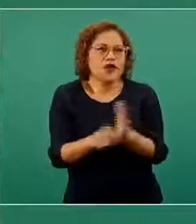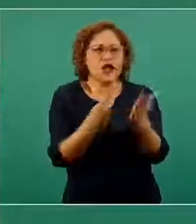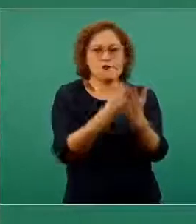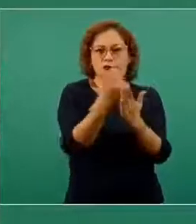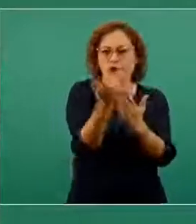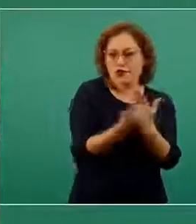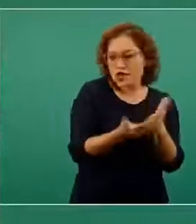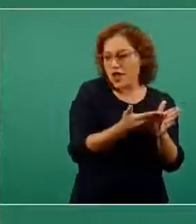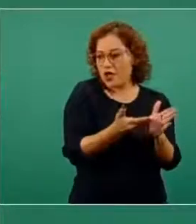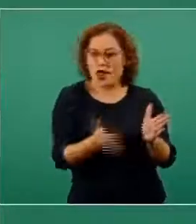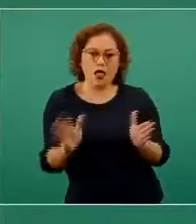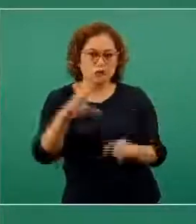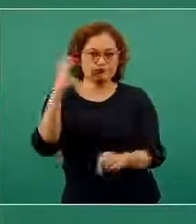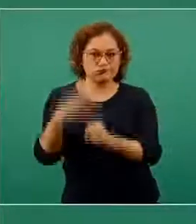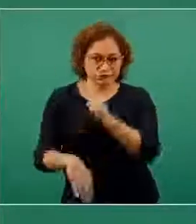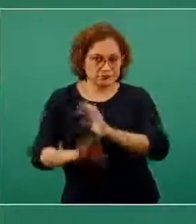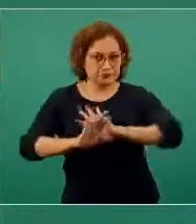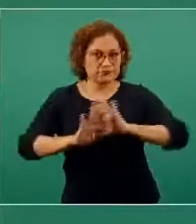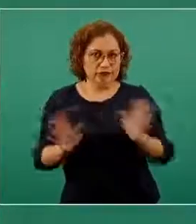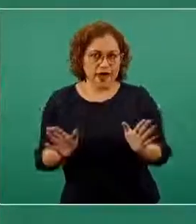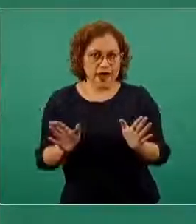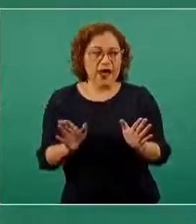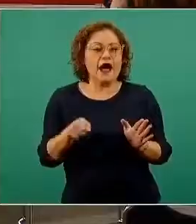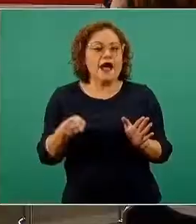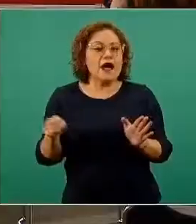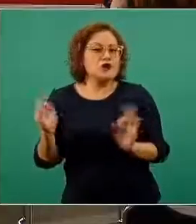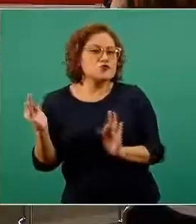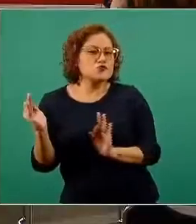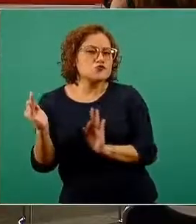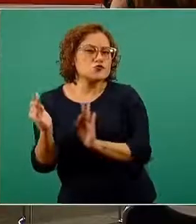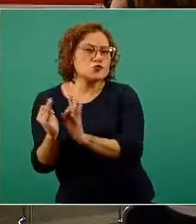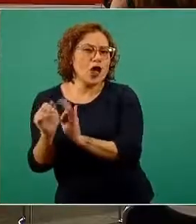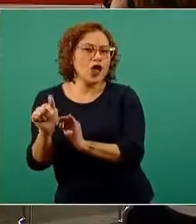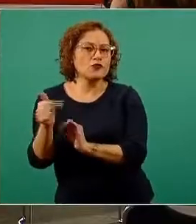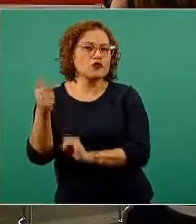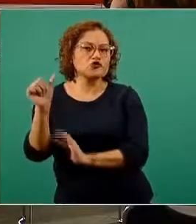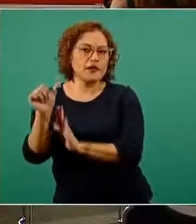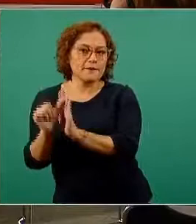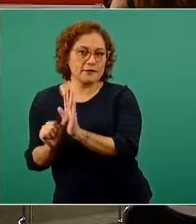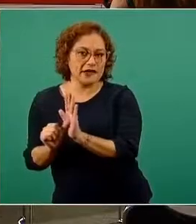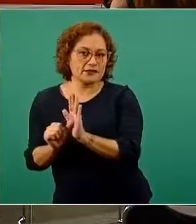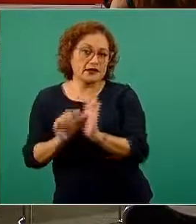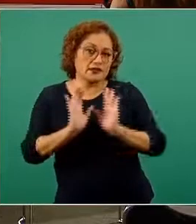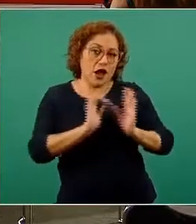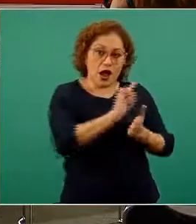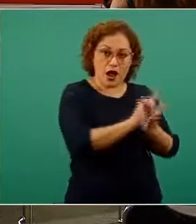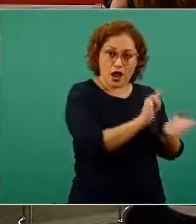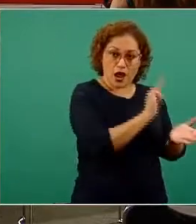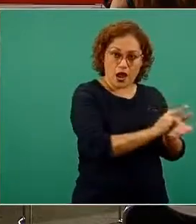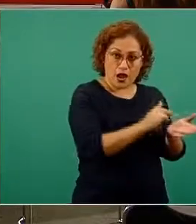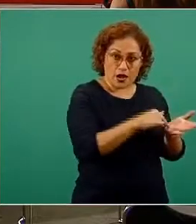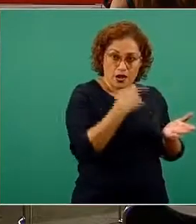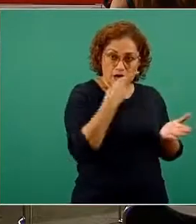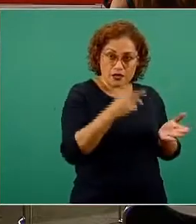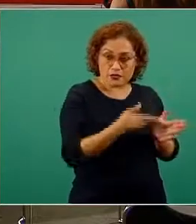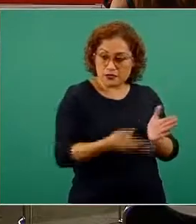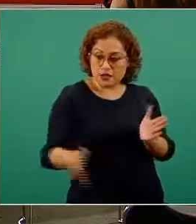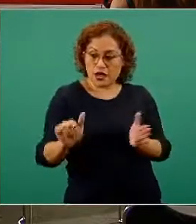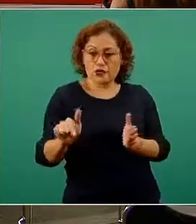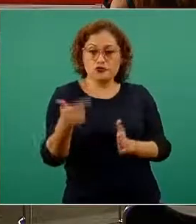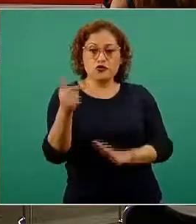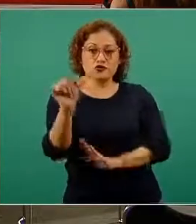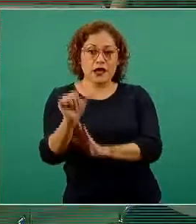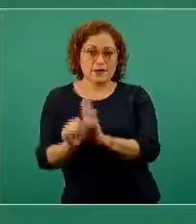periodo determinado, y antes de que se cumplan los 12 meses que la ley contempla para hacer antigüedad laboral y tener acceso a